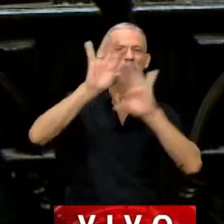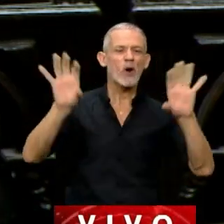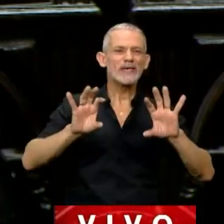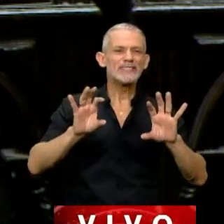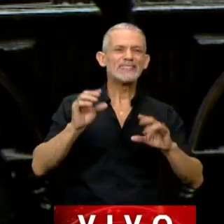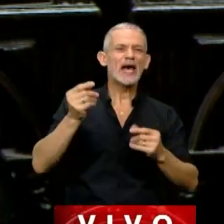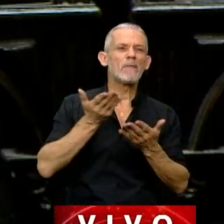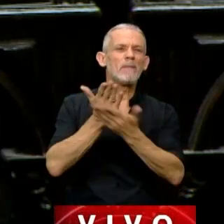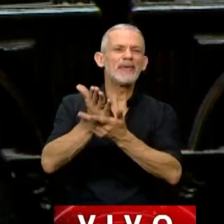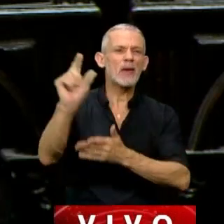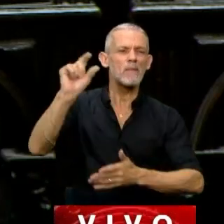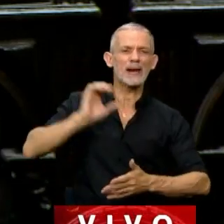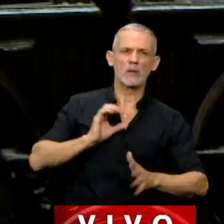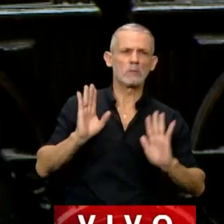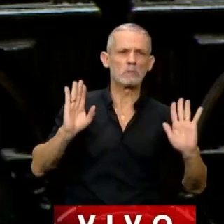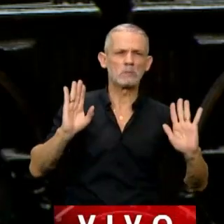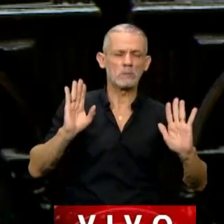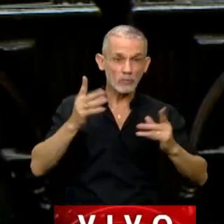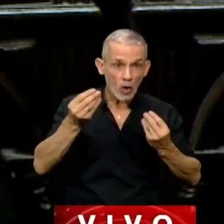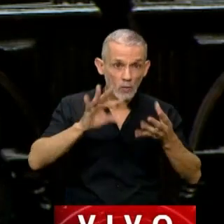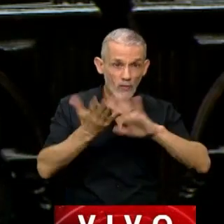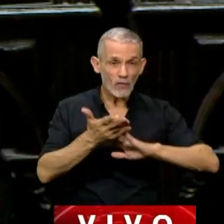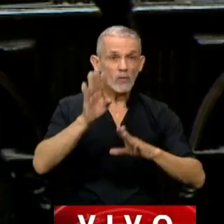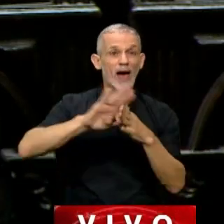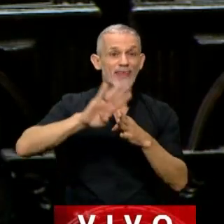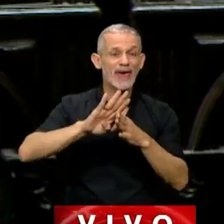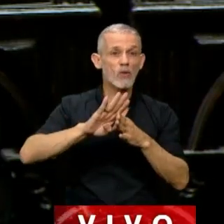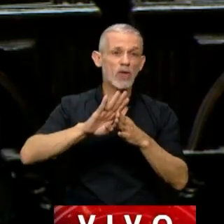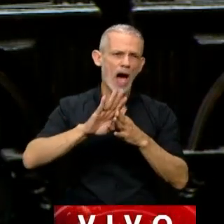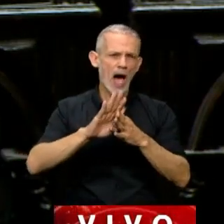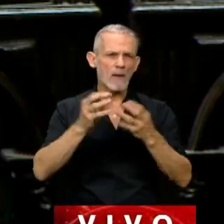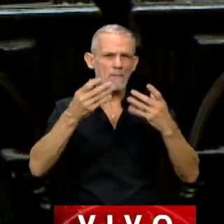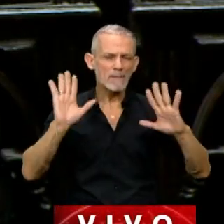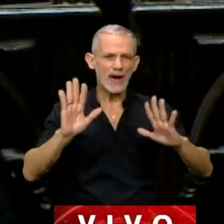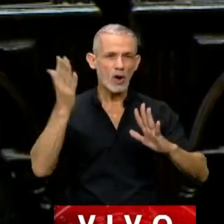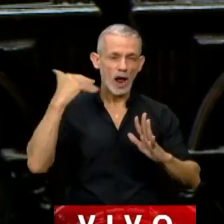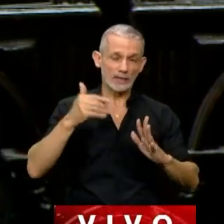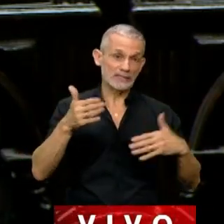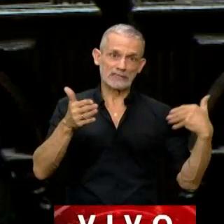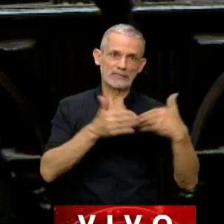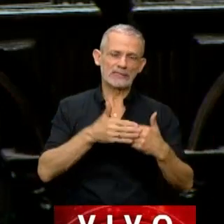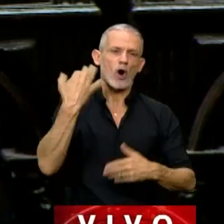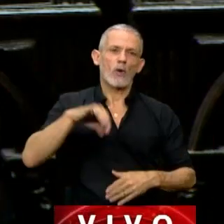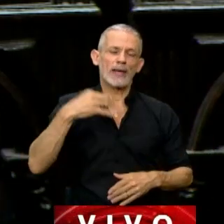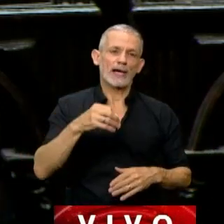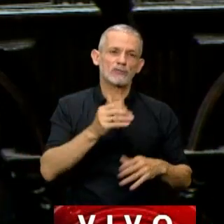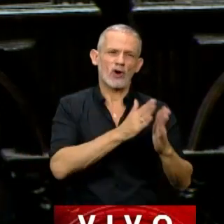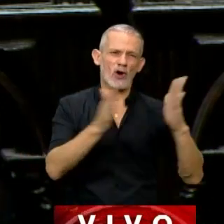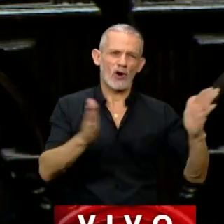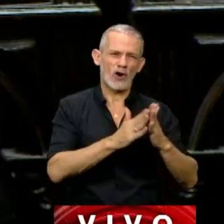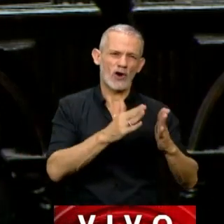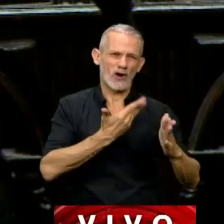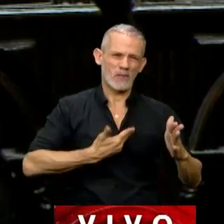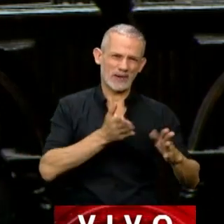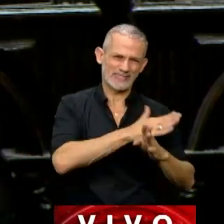o les permita mejorar la composición de ese endeudamiento al que fueron llevados obligadamente casi en